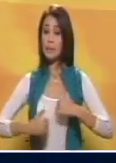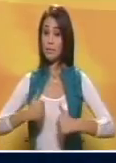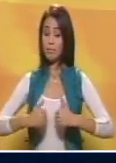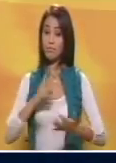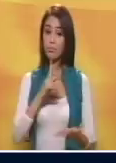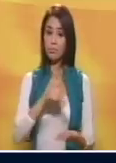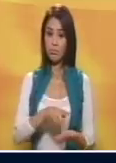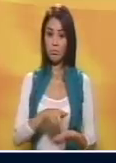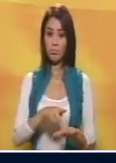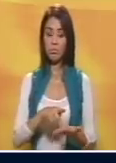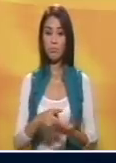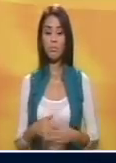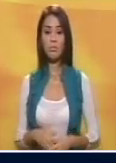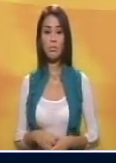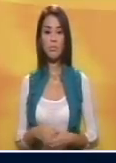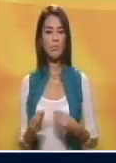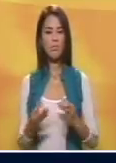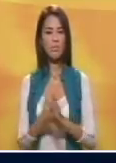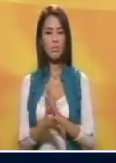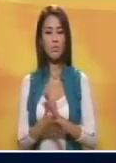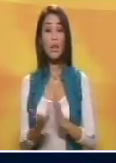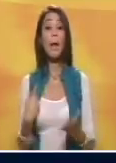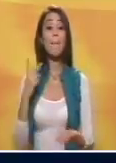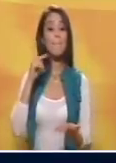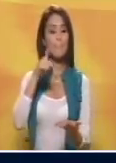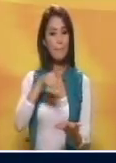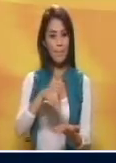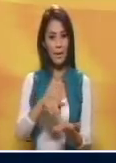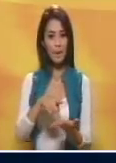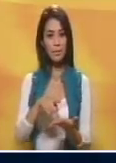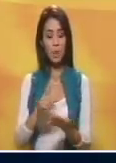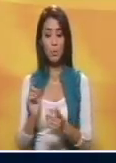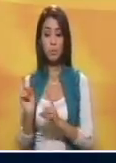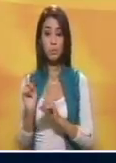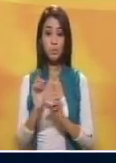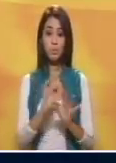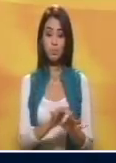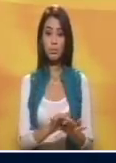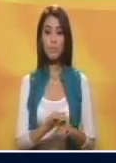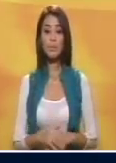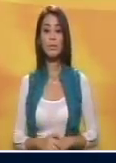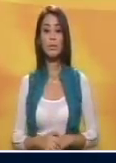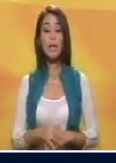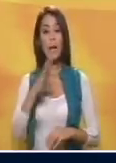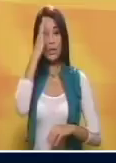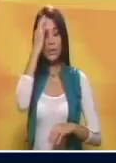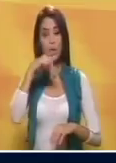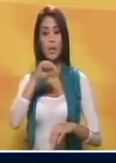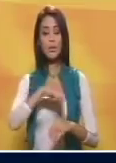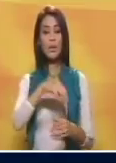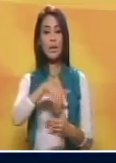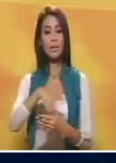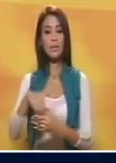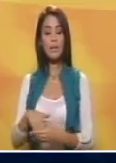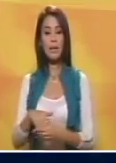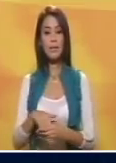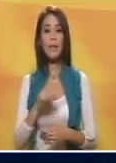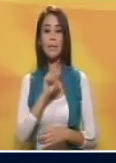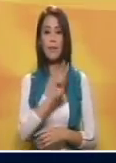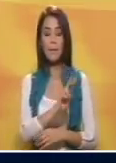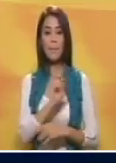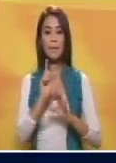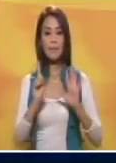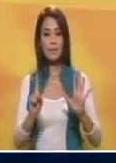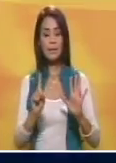a tener que realizarse formalmente acudiendo aquí a la sede del Consejo Nacional Electoral desde el 26 y